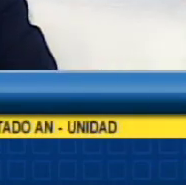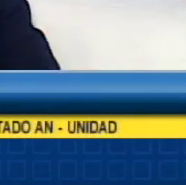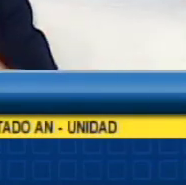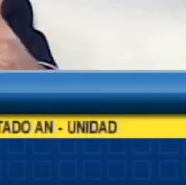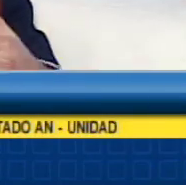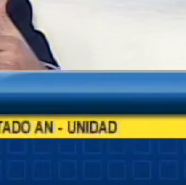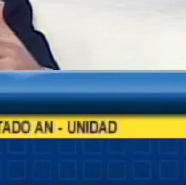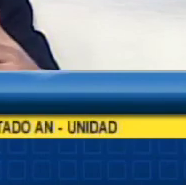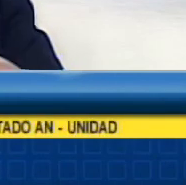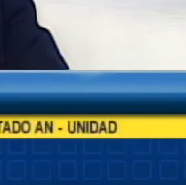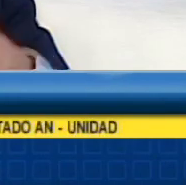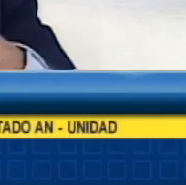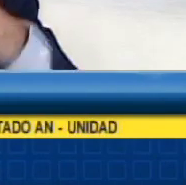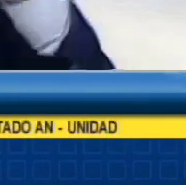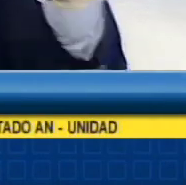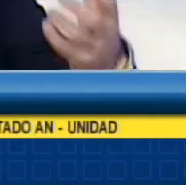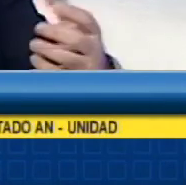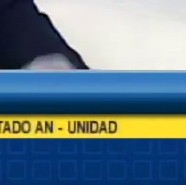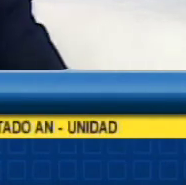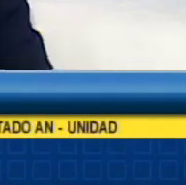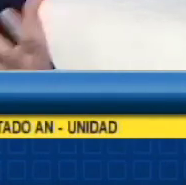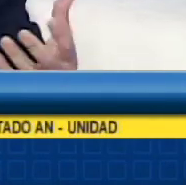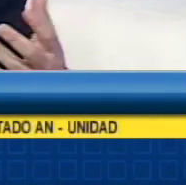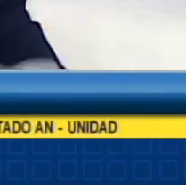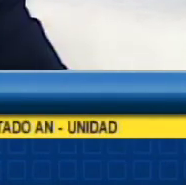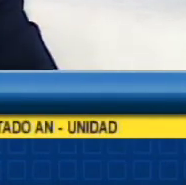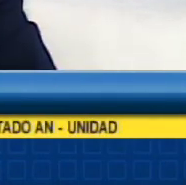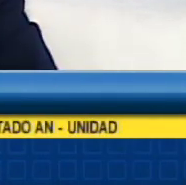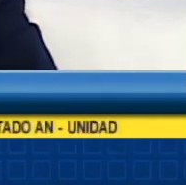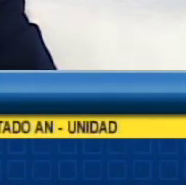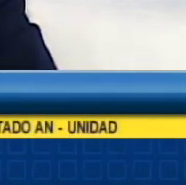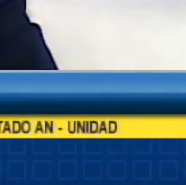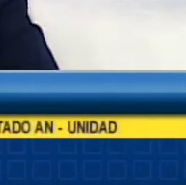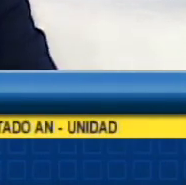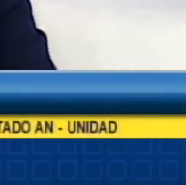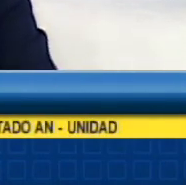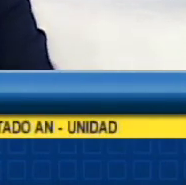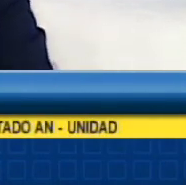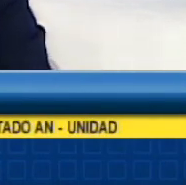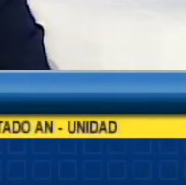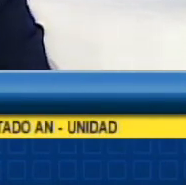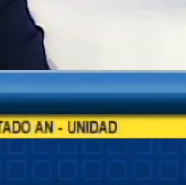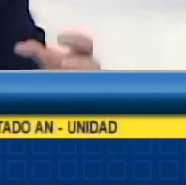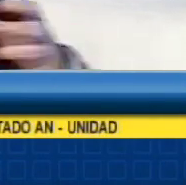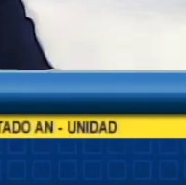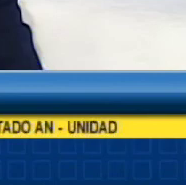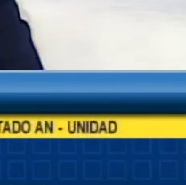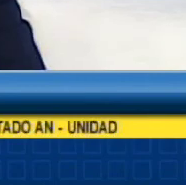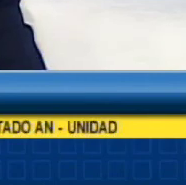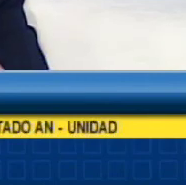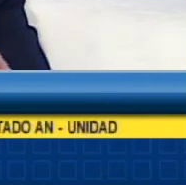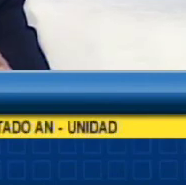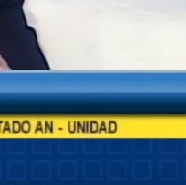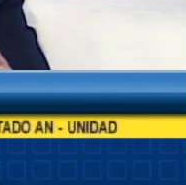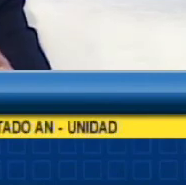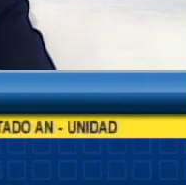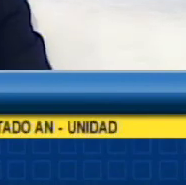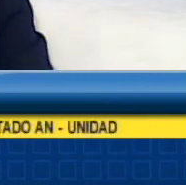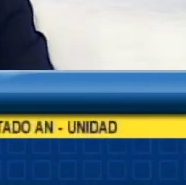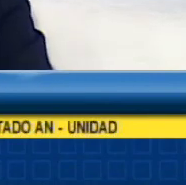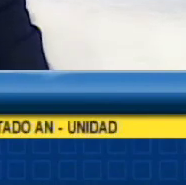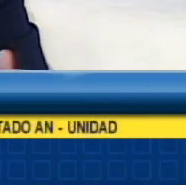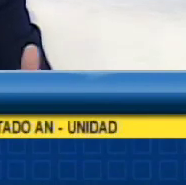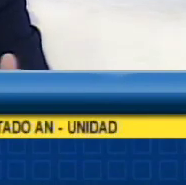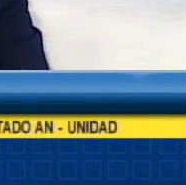se ha hecho, si no hay verdaderamente un cambio profundo. Y eso tiene que darse en Venezuela. Entonces, eso tiene que aterrizar después en cosas